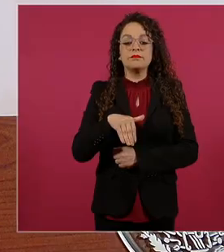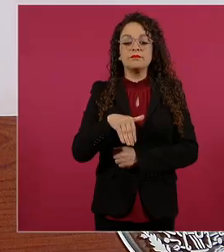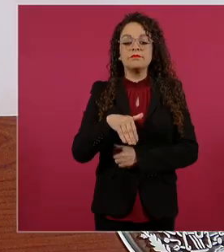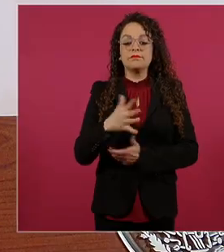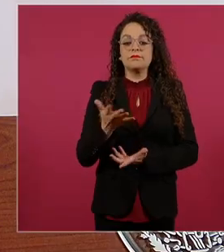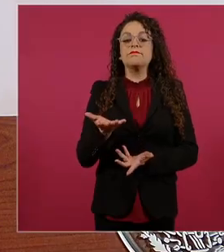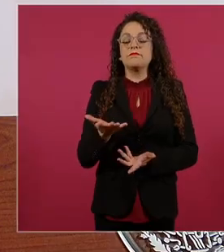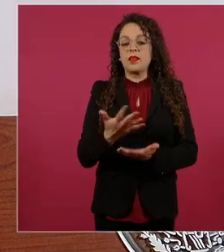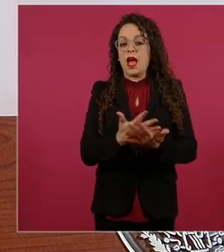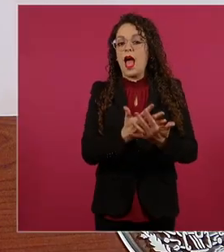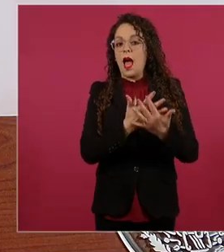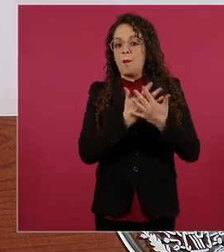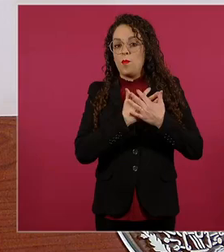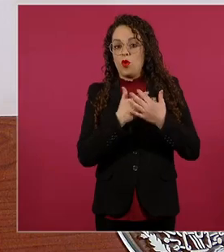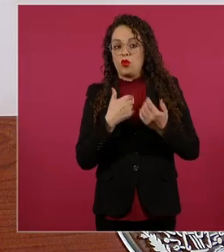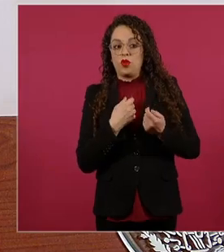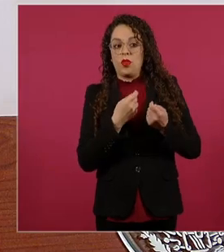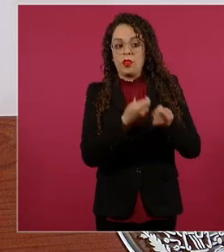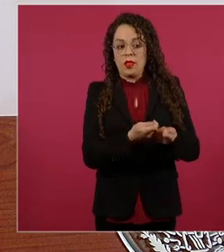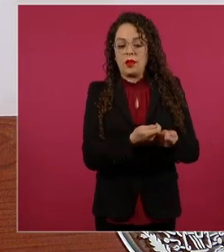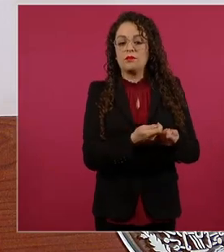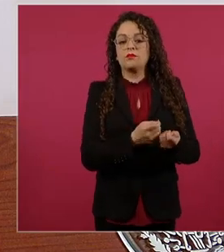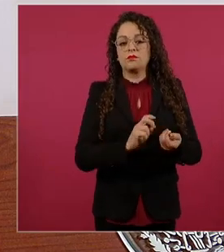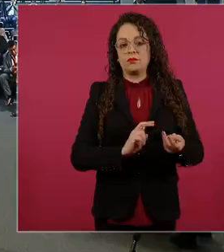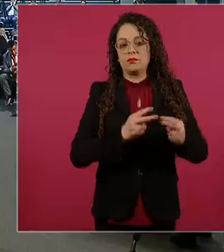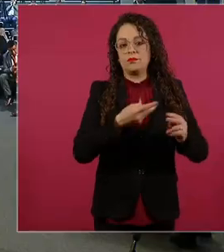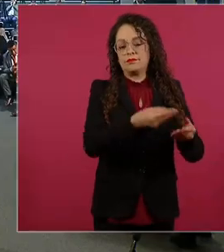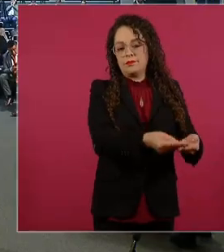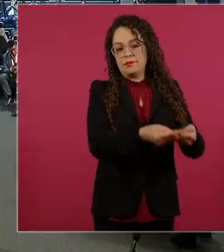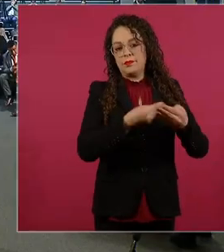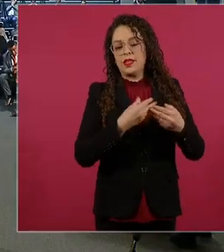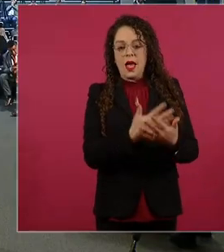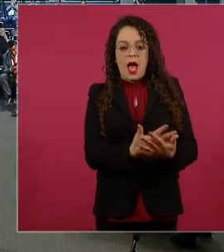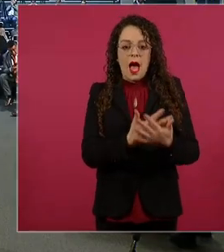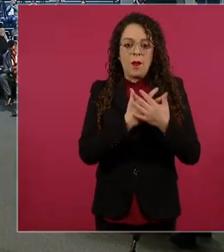Que amor Con amor Se paga Y